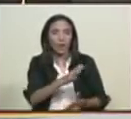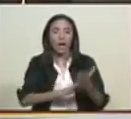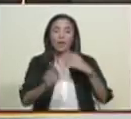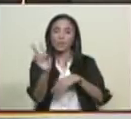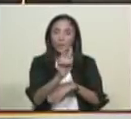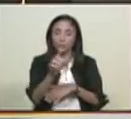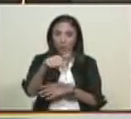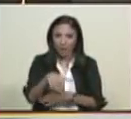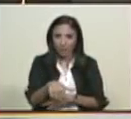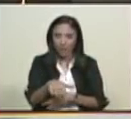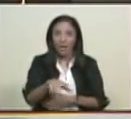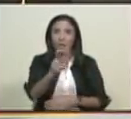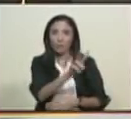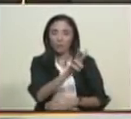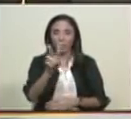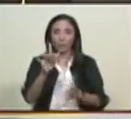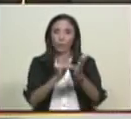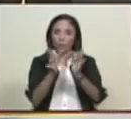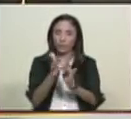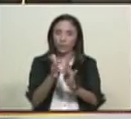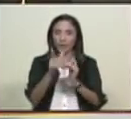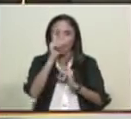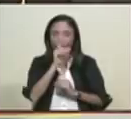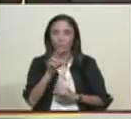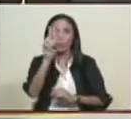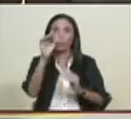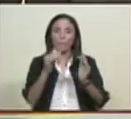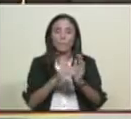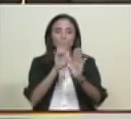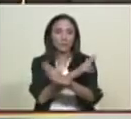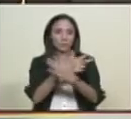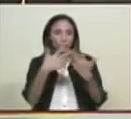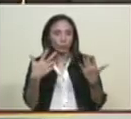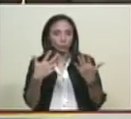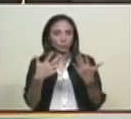abril de este año 2018,